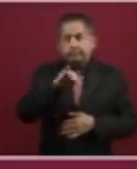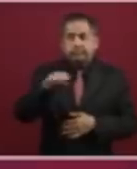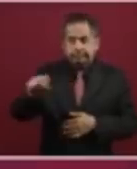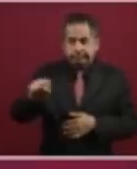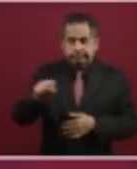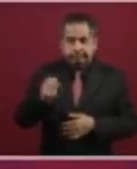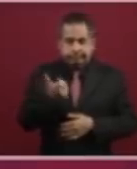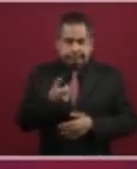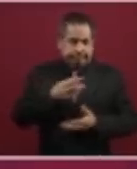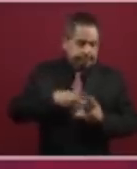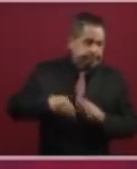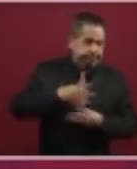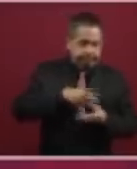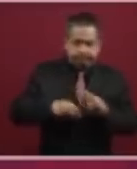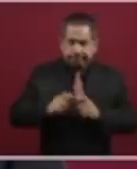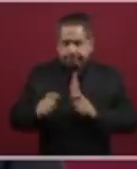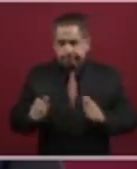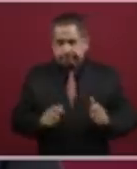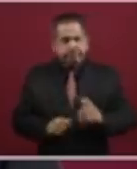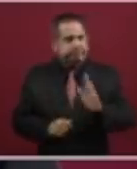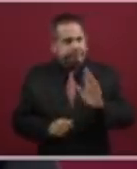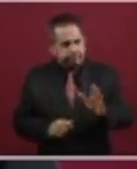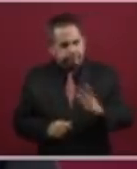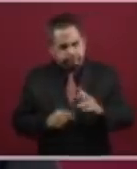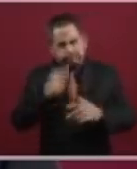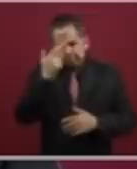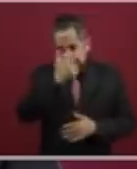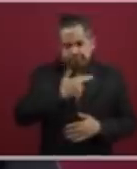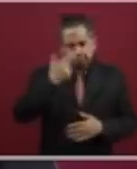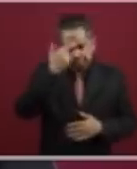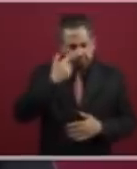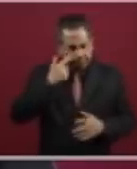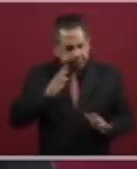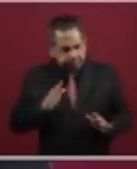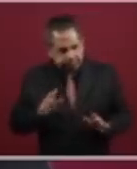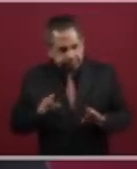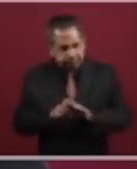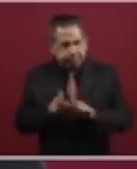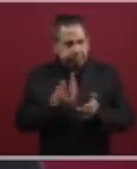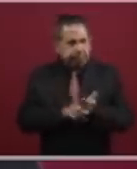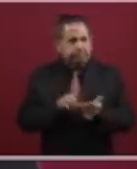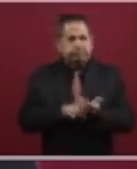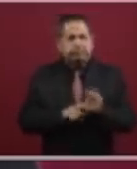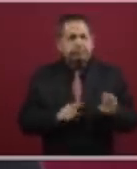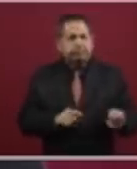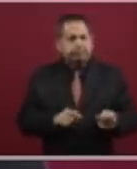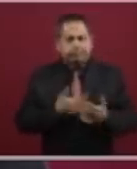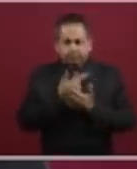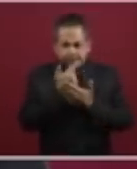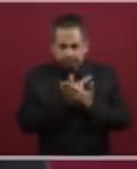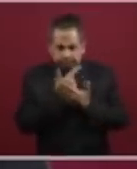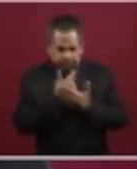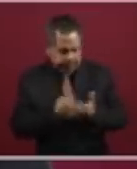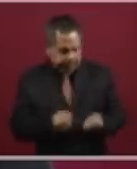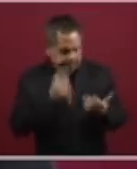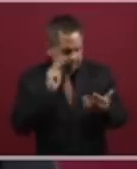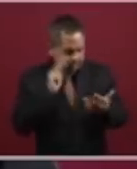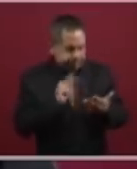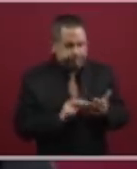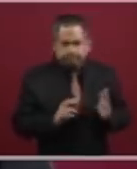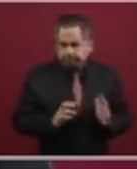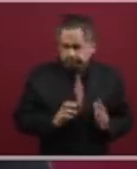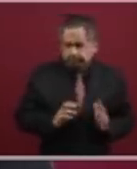Social. Entonces, es cosa de revisar lo de las cuentas.